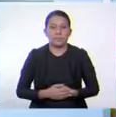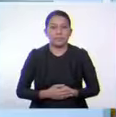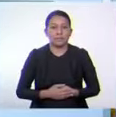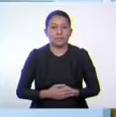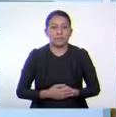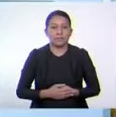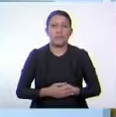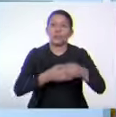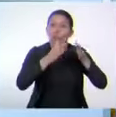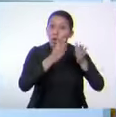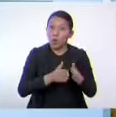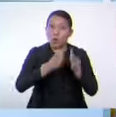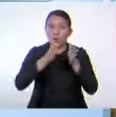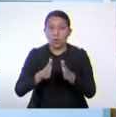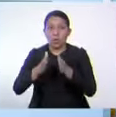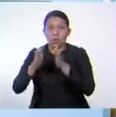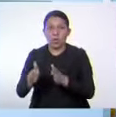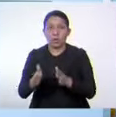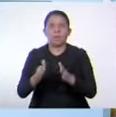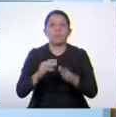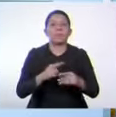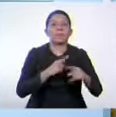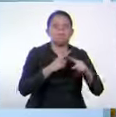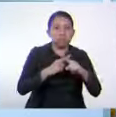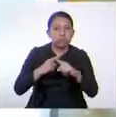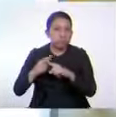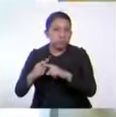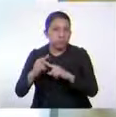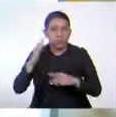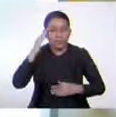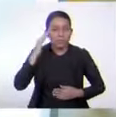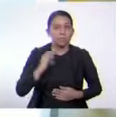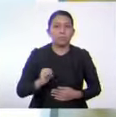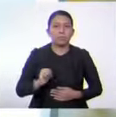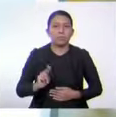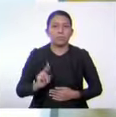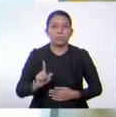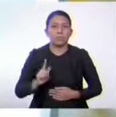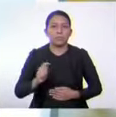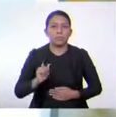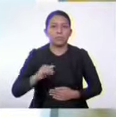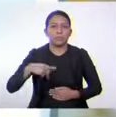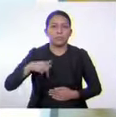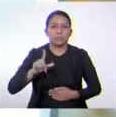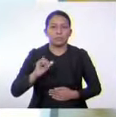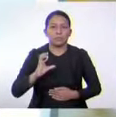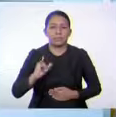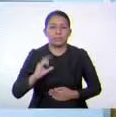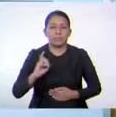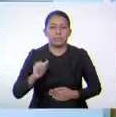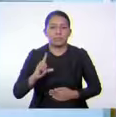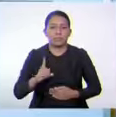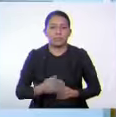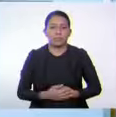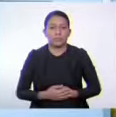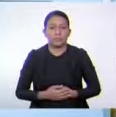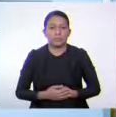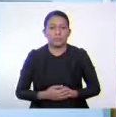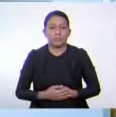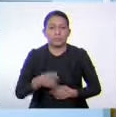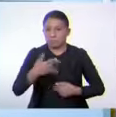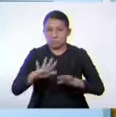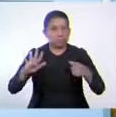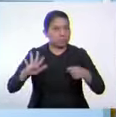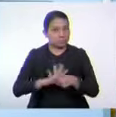siguiendo la regla de multiplicidad de Hom. ¿Sí? Y aquí tenemos el diagrama de